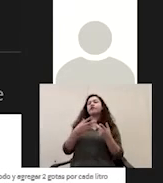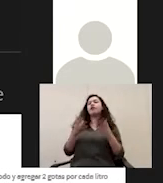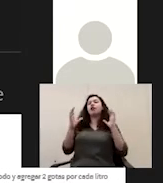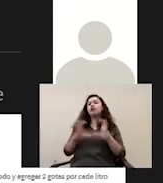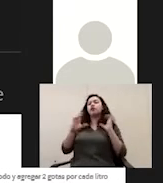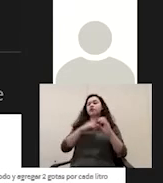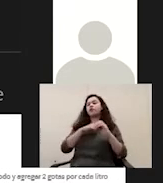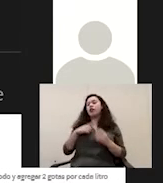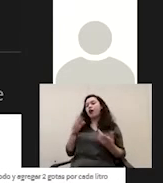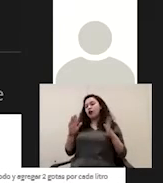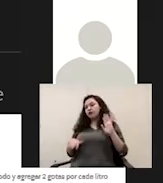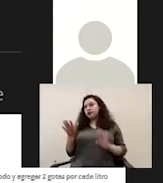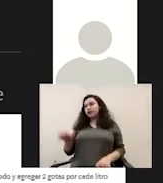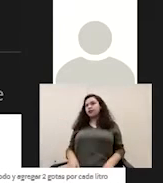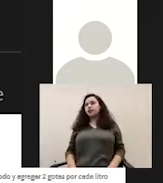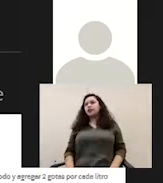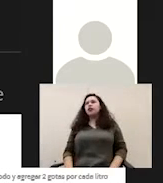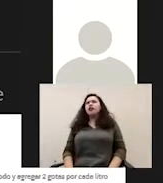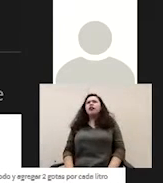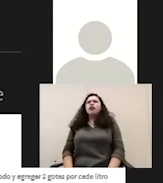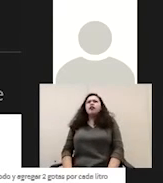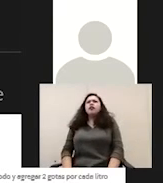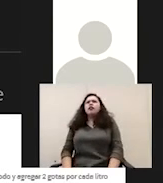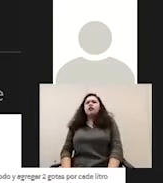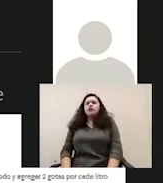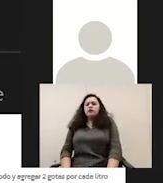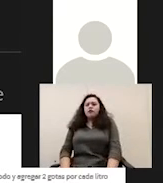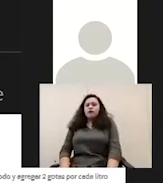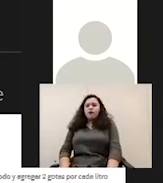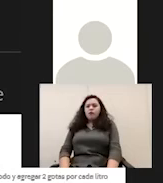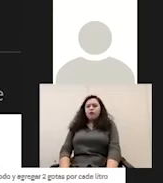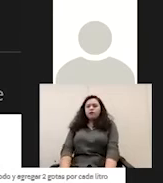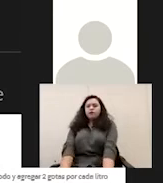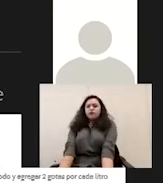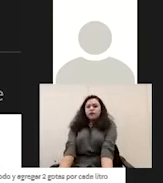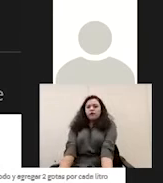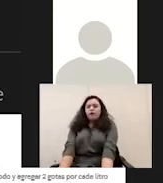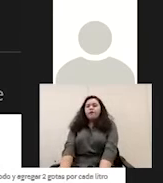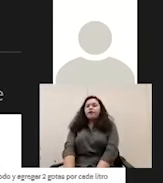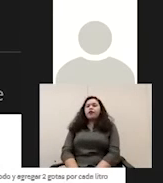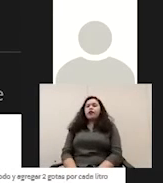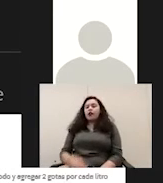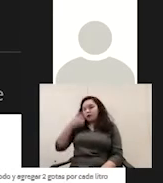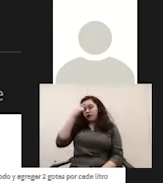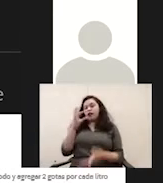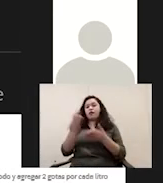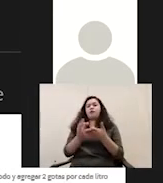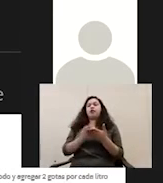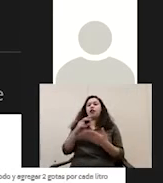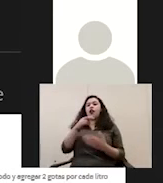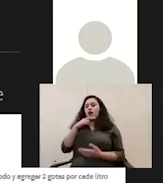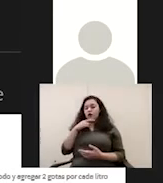veces se utiliza envases de metal. Entonces, al momento de que se hace